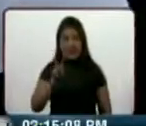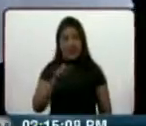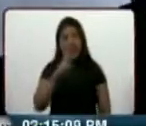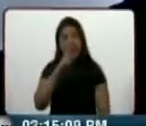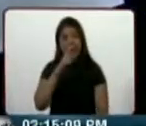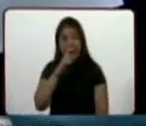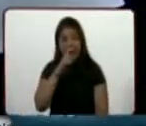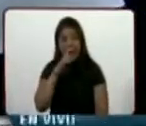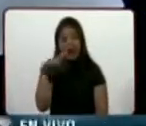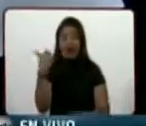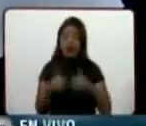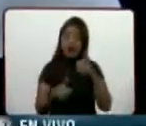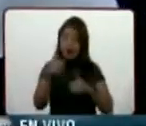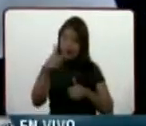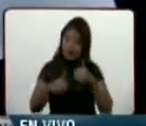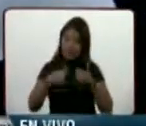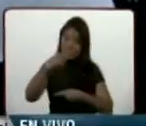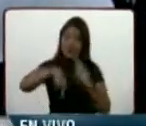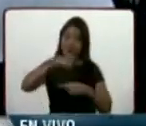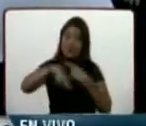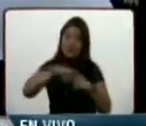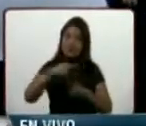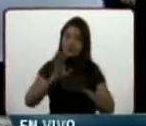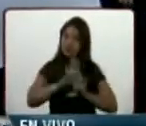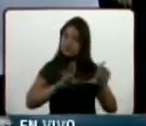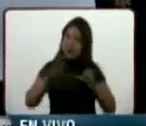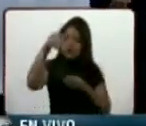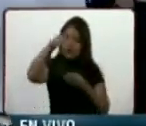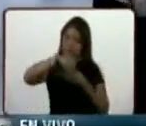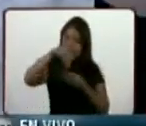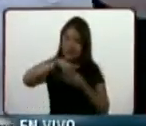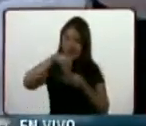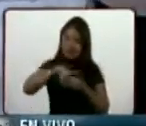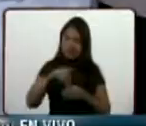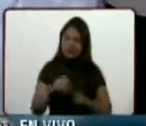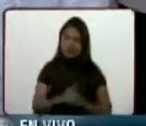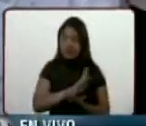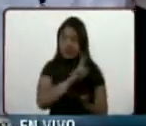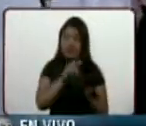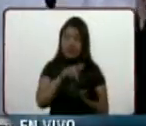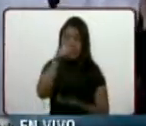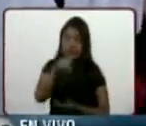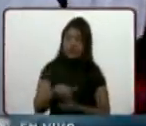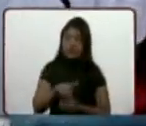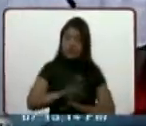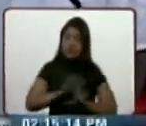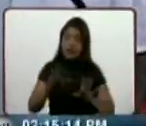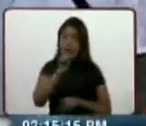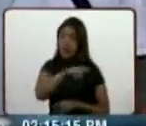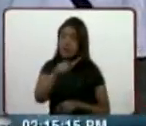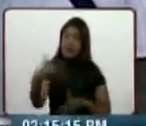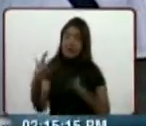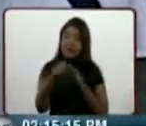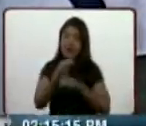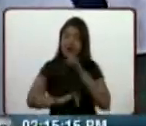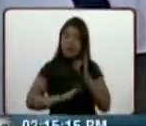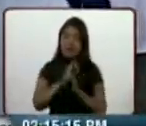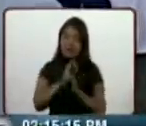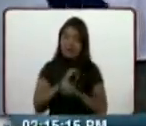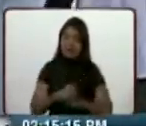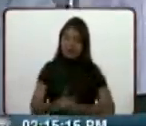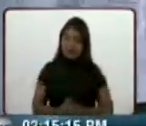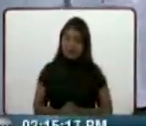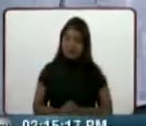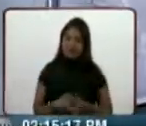y candidato de la revolución, ha ejercido su derecho al voto. Están acá presentes los acompañantes internacionales que